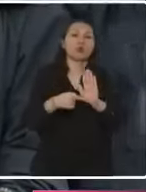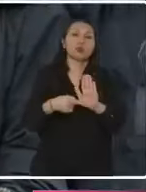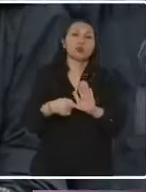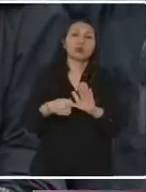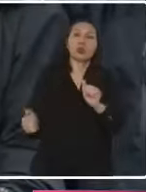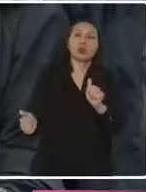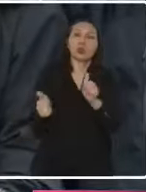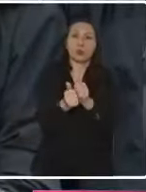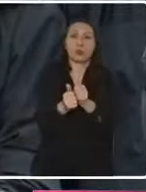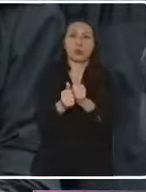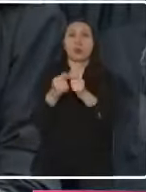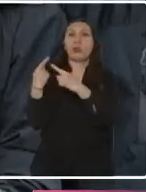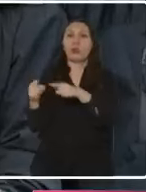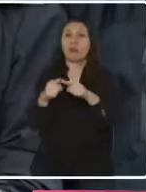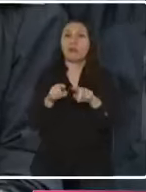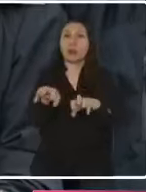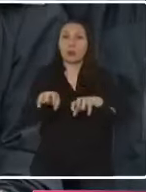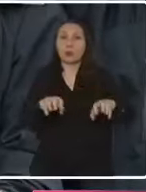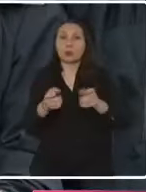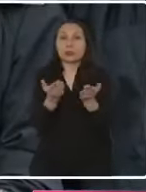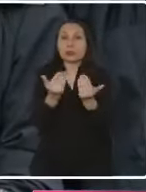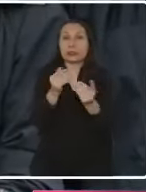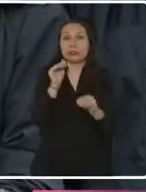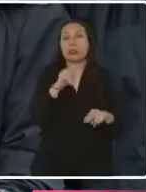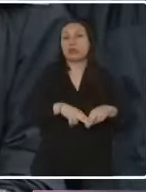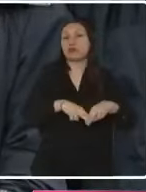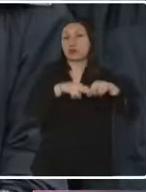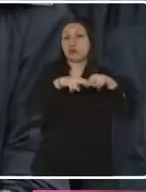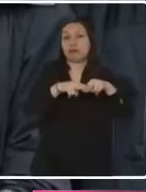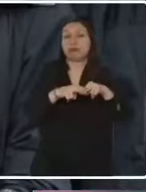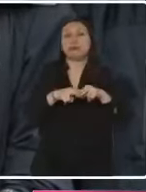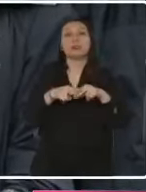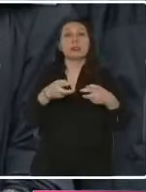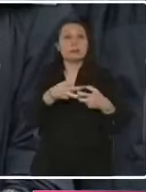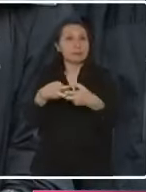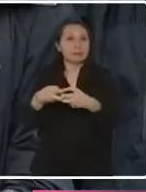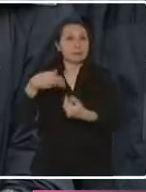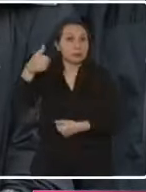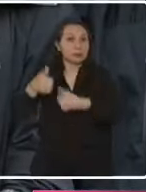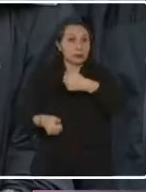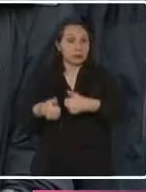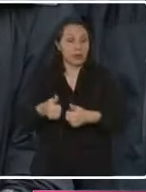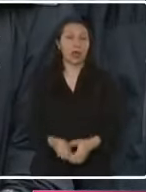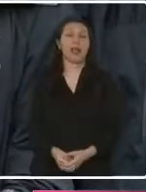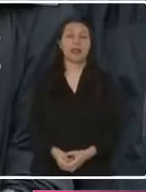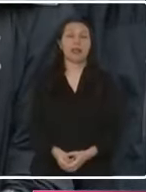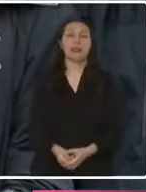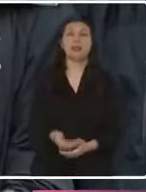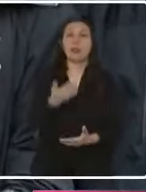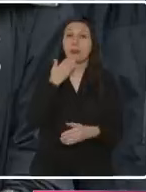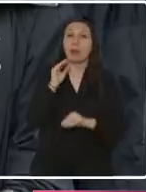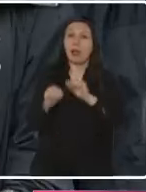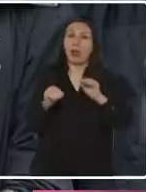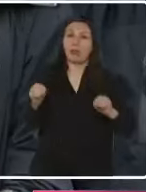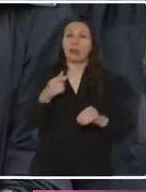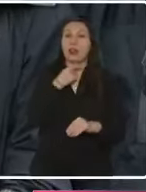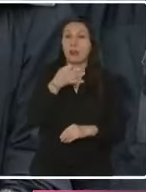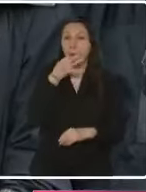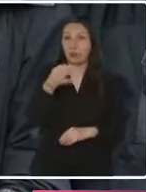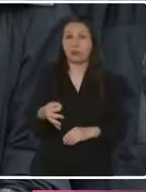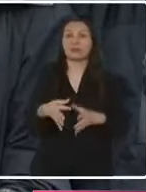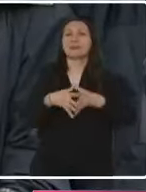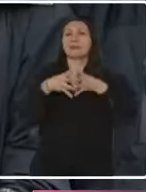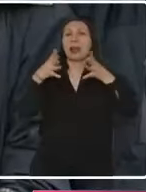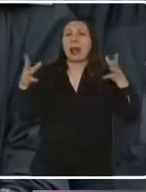también juntar diferentes cosas que se necesitan, gremios profesionales. Y el llamado que queremos hacer es